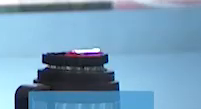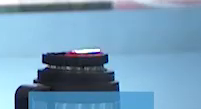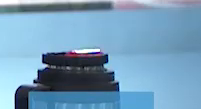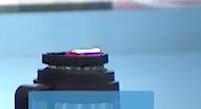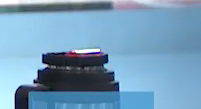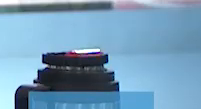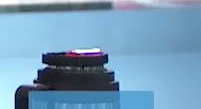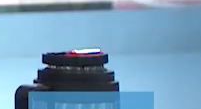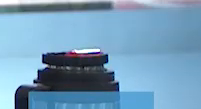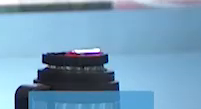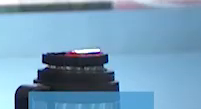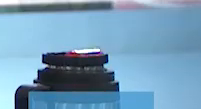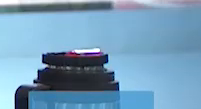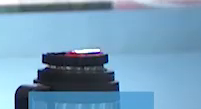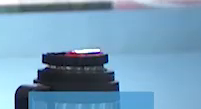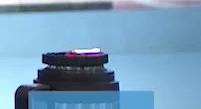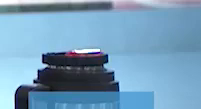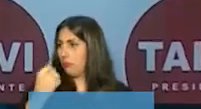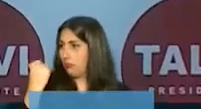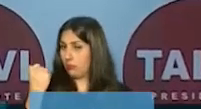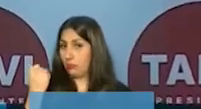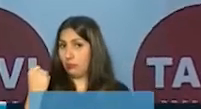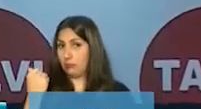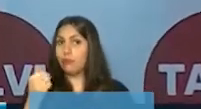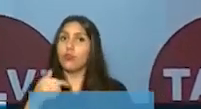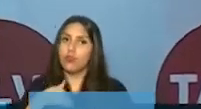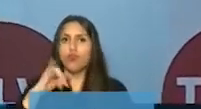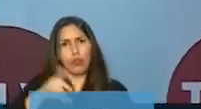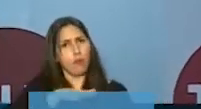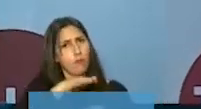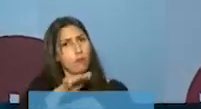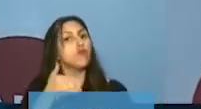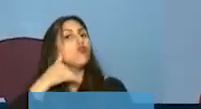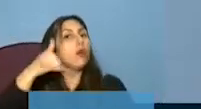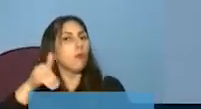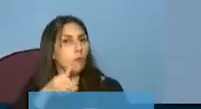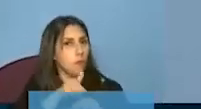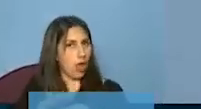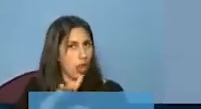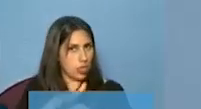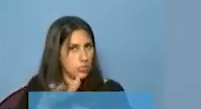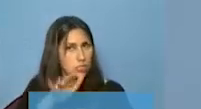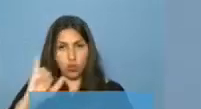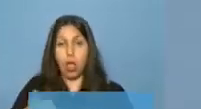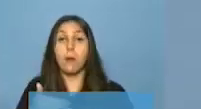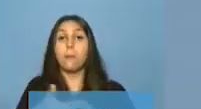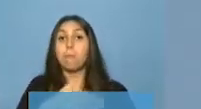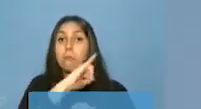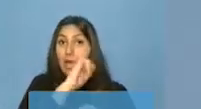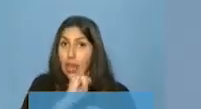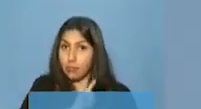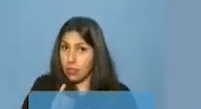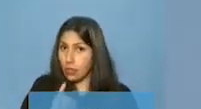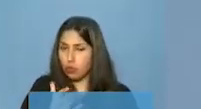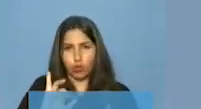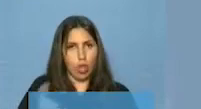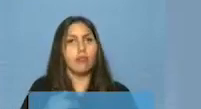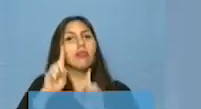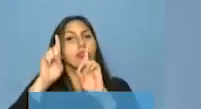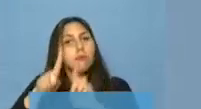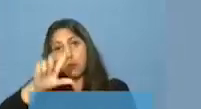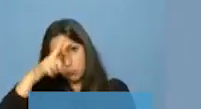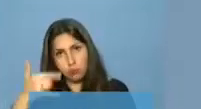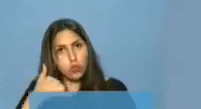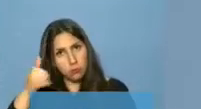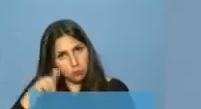el día de ayer tras conocerse los resultados. Felicité telefónicamente a Daniel Martínez y a Luis Lacalle